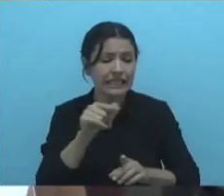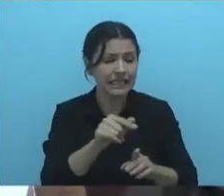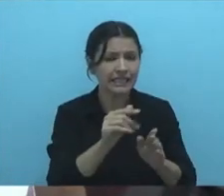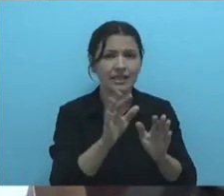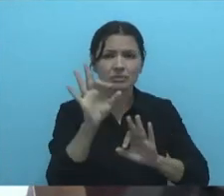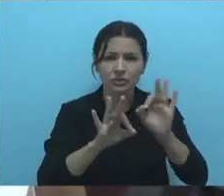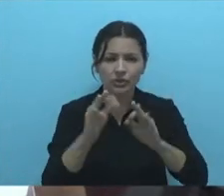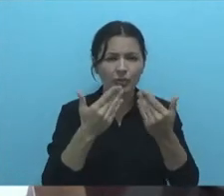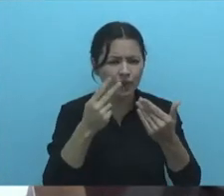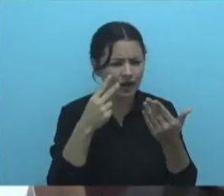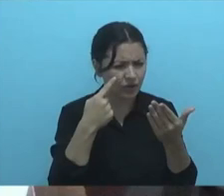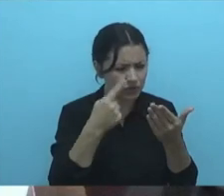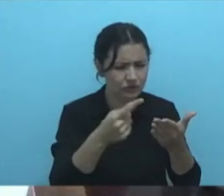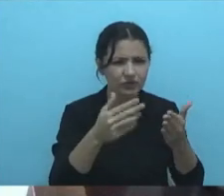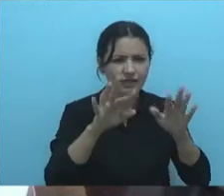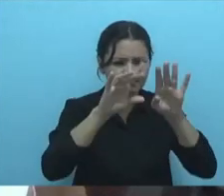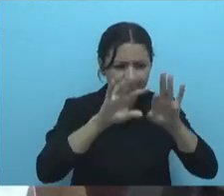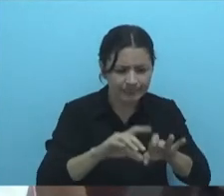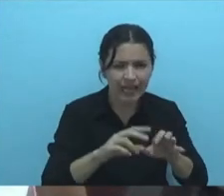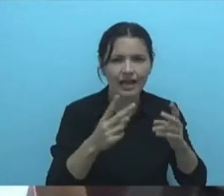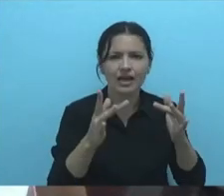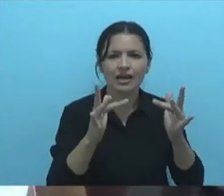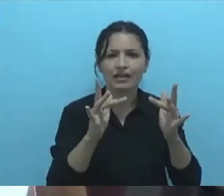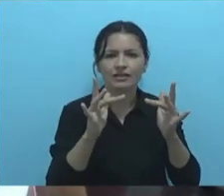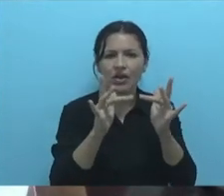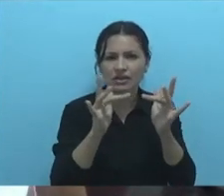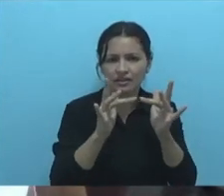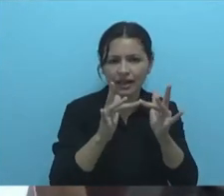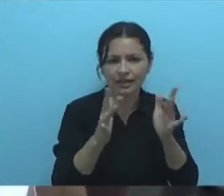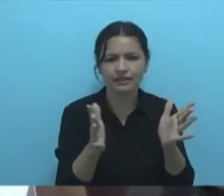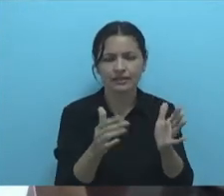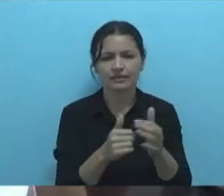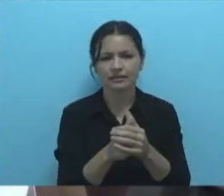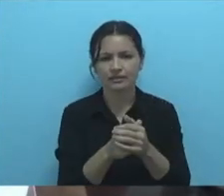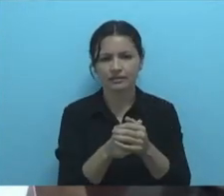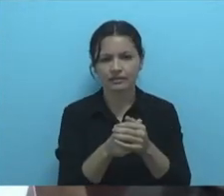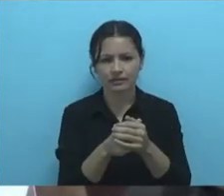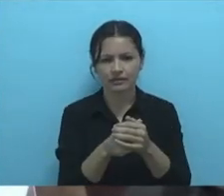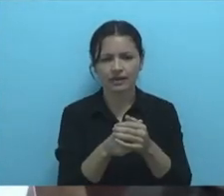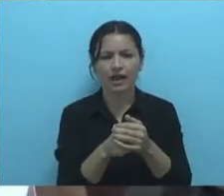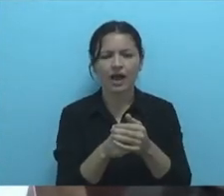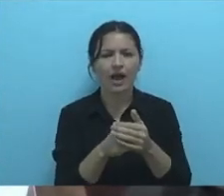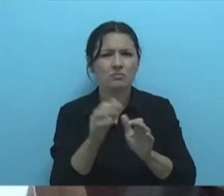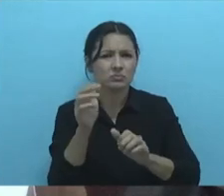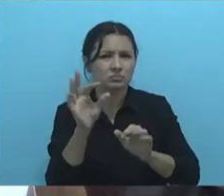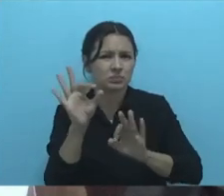ciertos proyectos salgan con tanta rapidez que no los hago yo y mis proyectos que no tienen ningún tipo de ideología simplemente quieren proteger